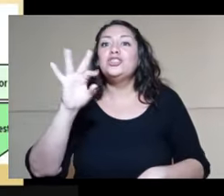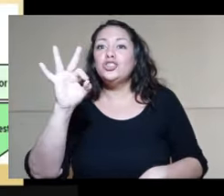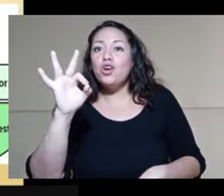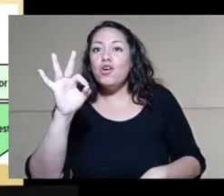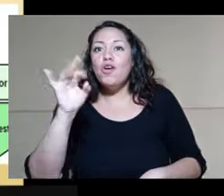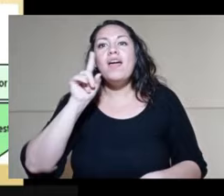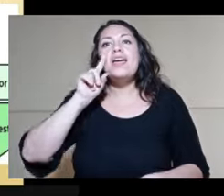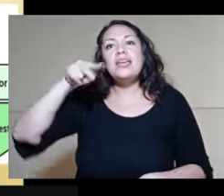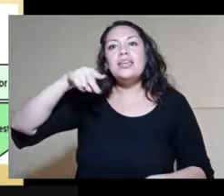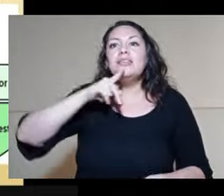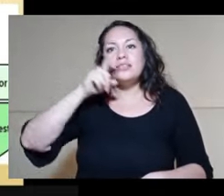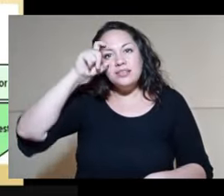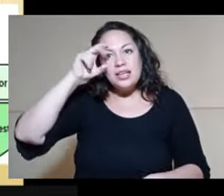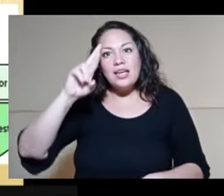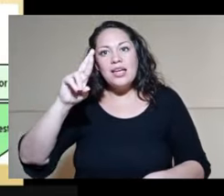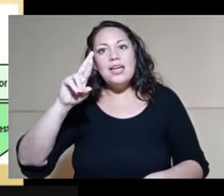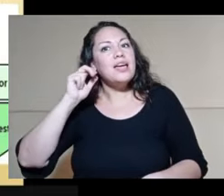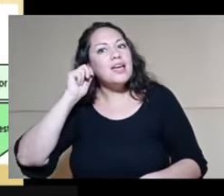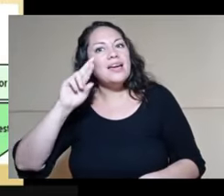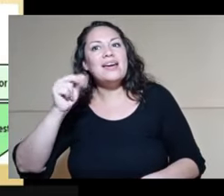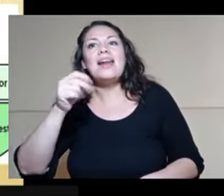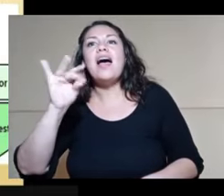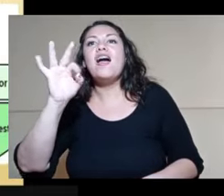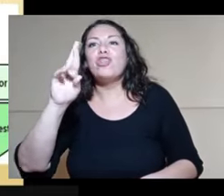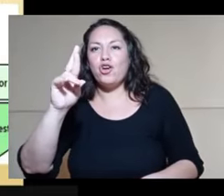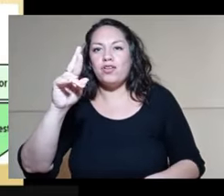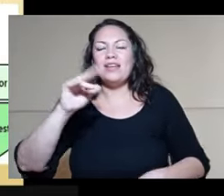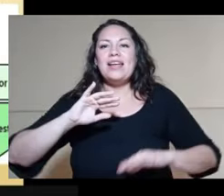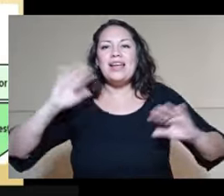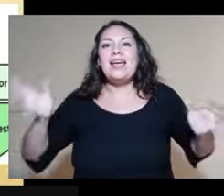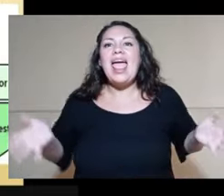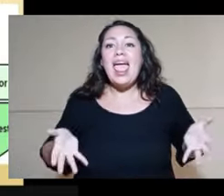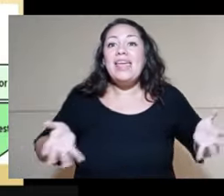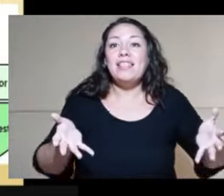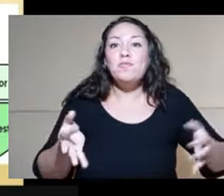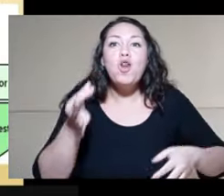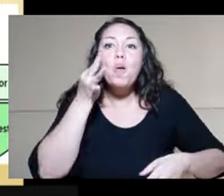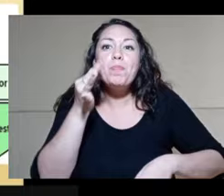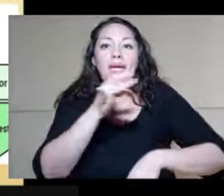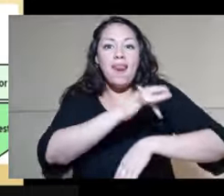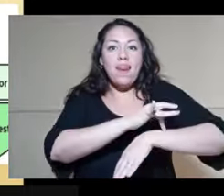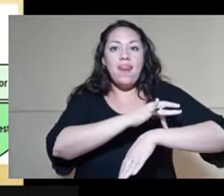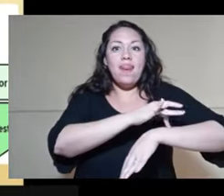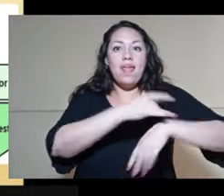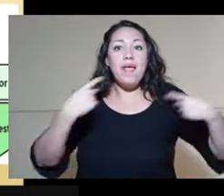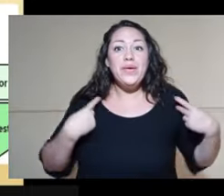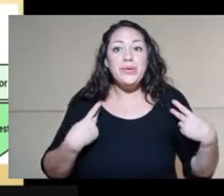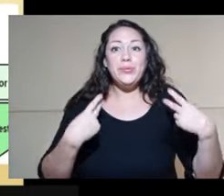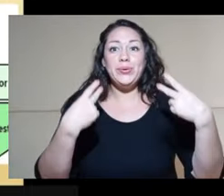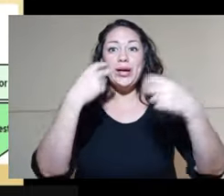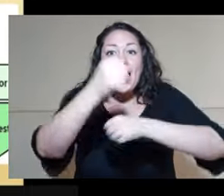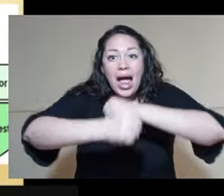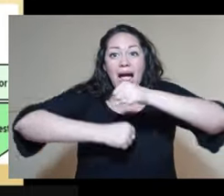es? La corteza cerebral. ¿No es cierto? Entonces, el estímulo llega al receptor que está en la piel. Y de la